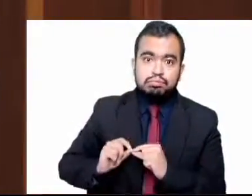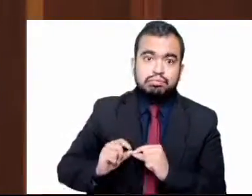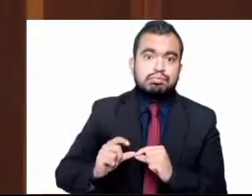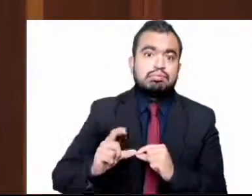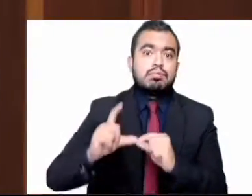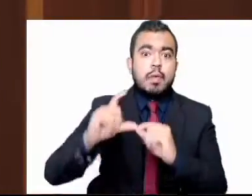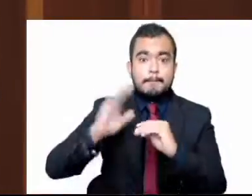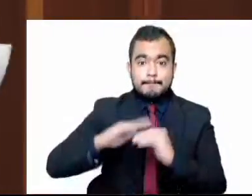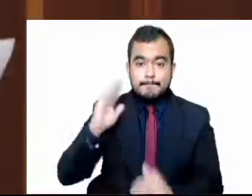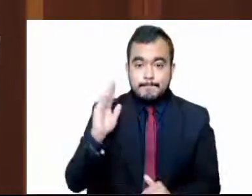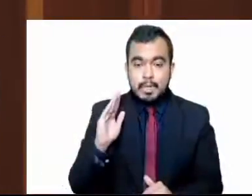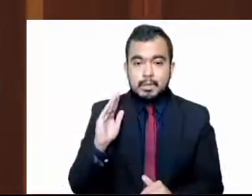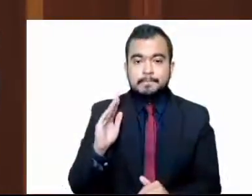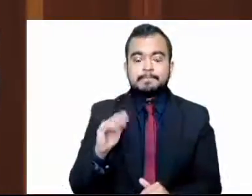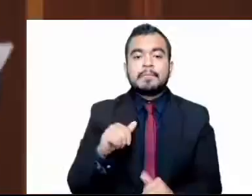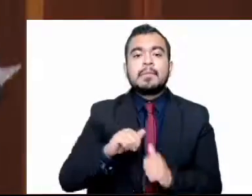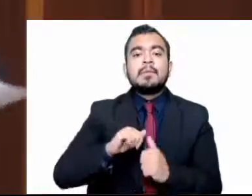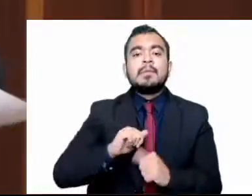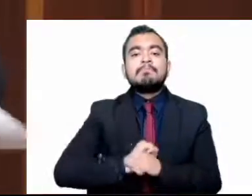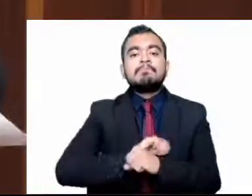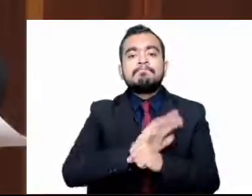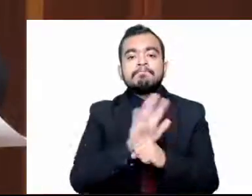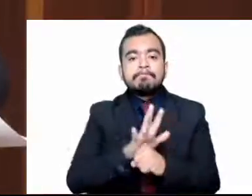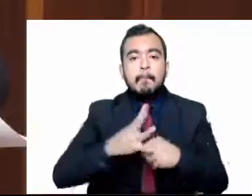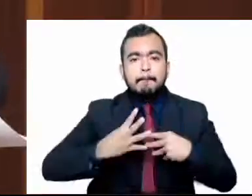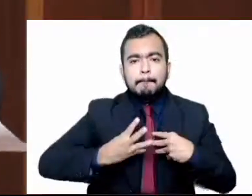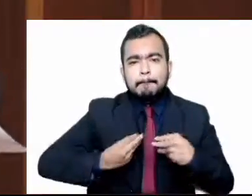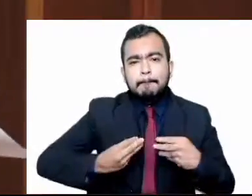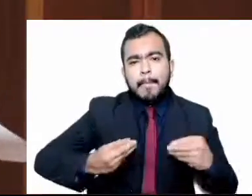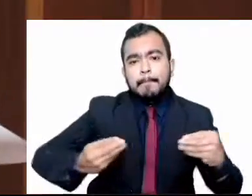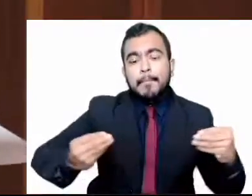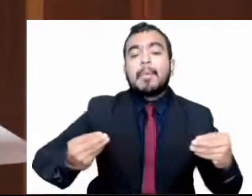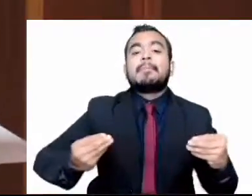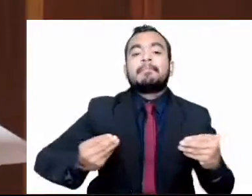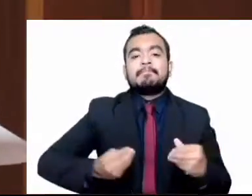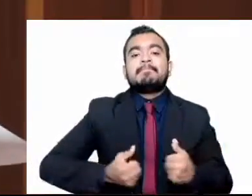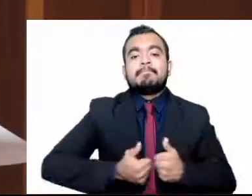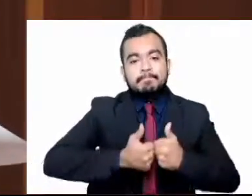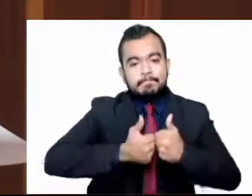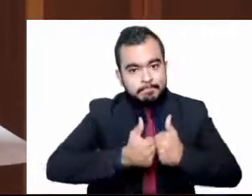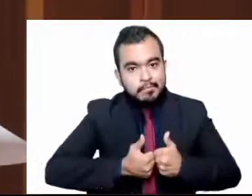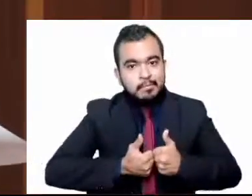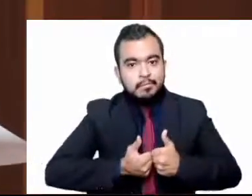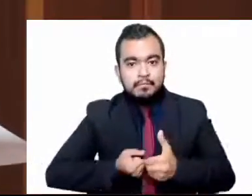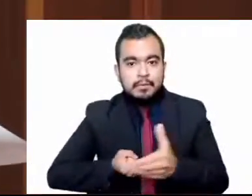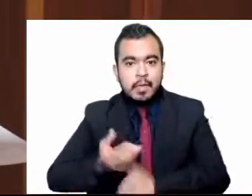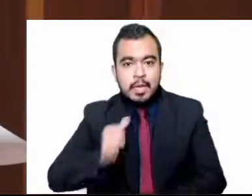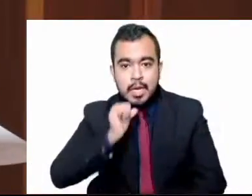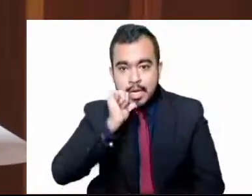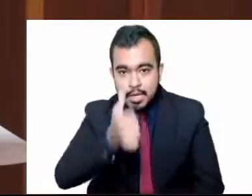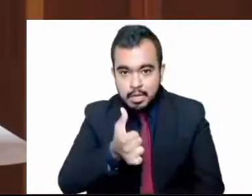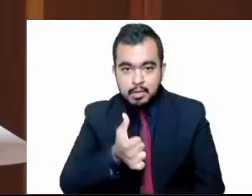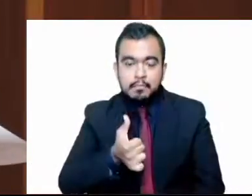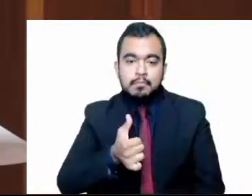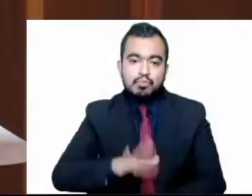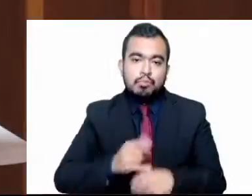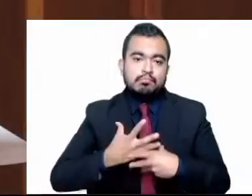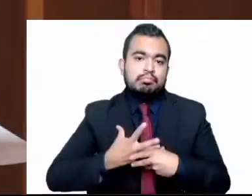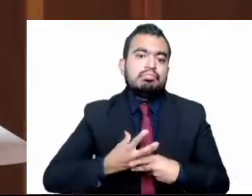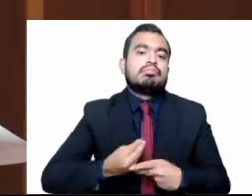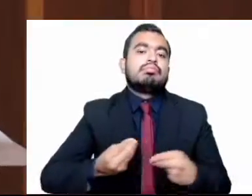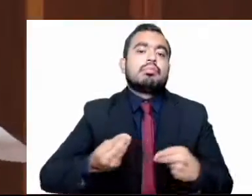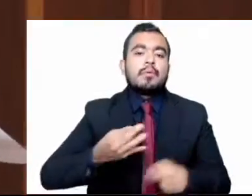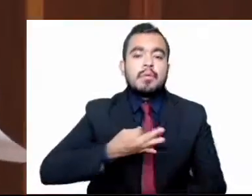por el confinamiento derivado de la contingencia sanitaria ocasionada por la propagación del virus SARS-CoV-2.